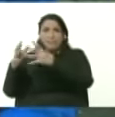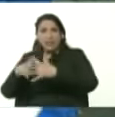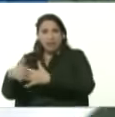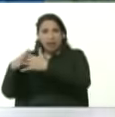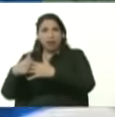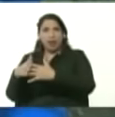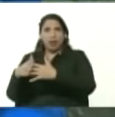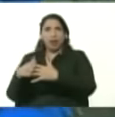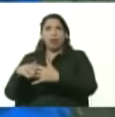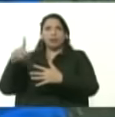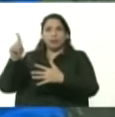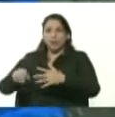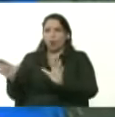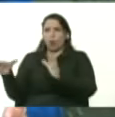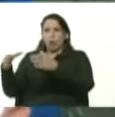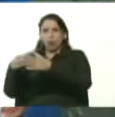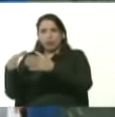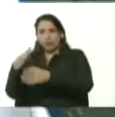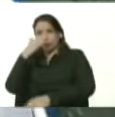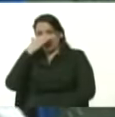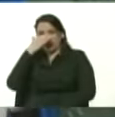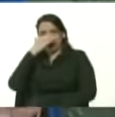además una organización criminal.